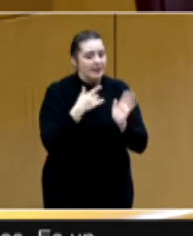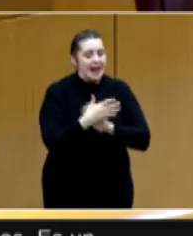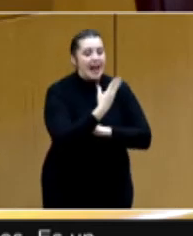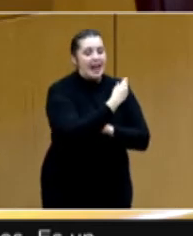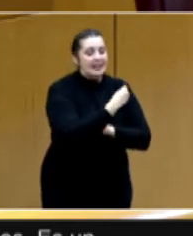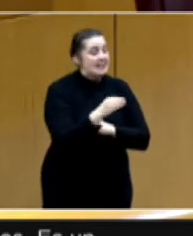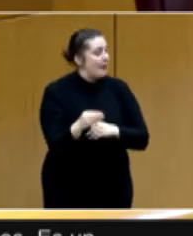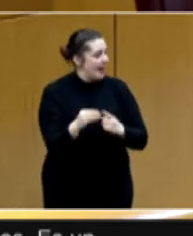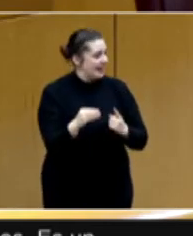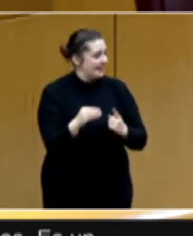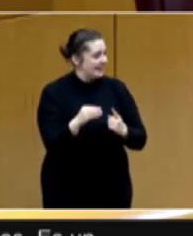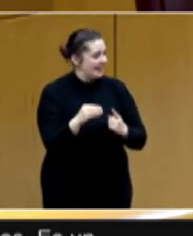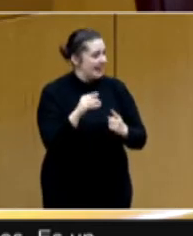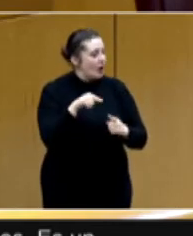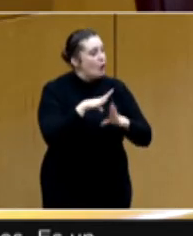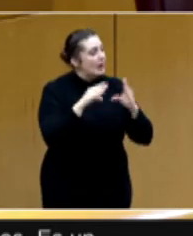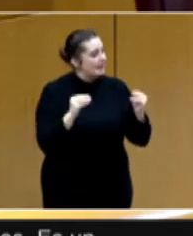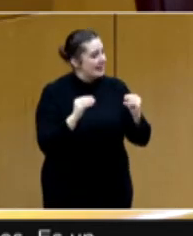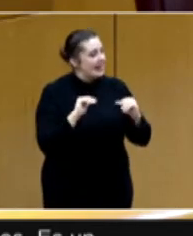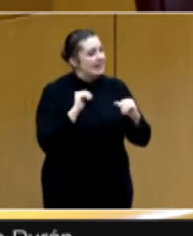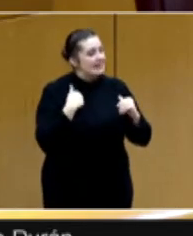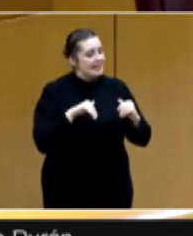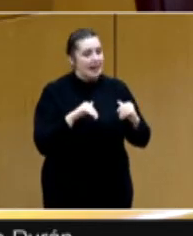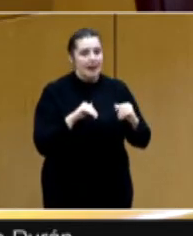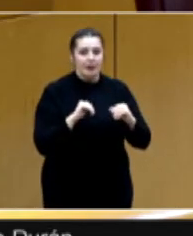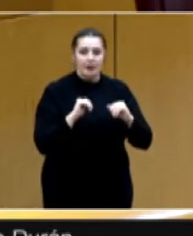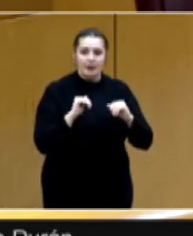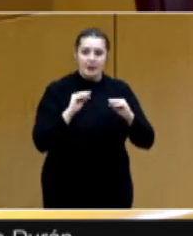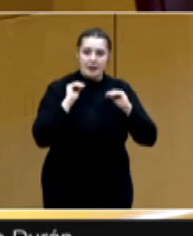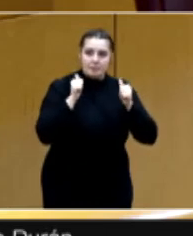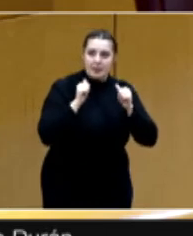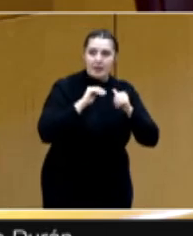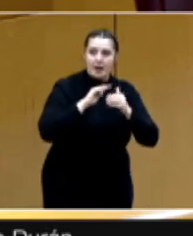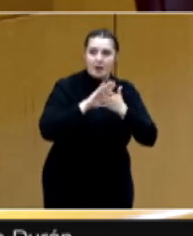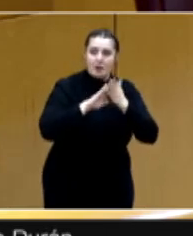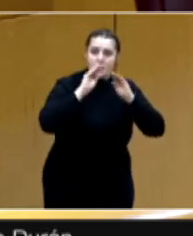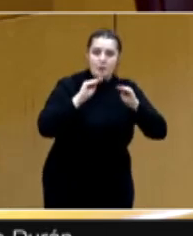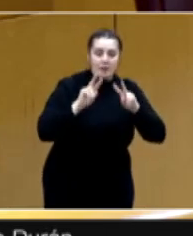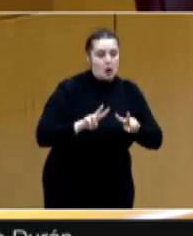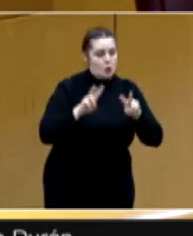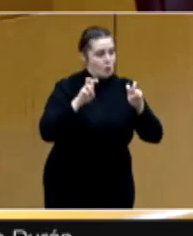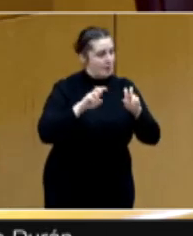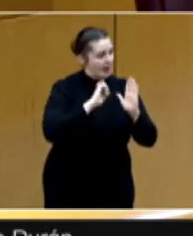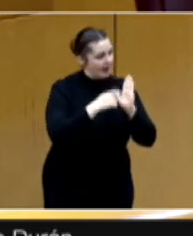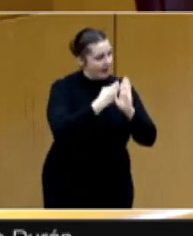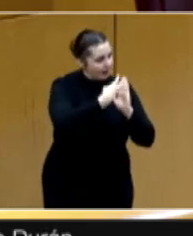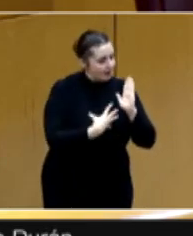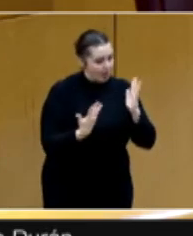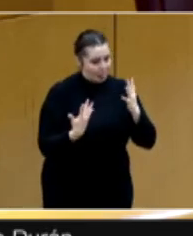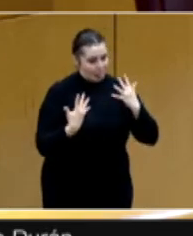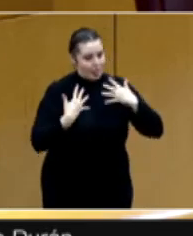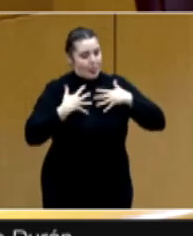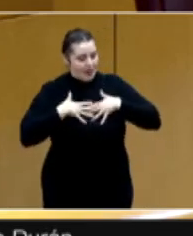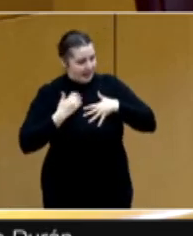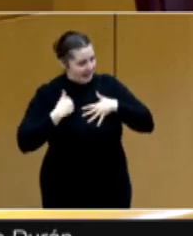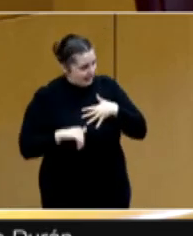ha dicho él de la universidad ya vienen empiezan a formarse en esta nueva en esta nueva norma en el mundo